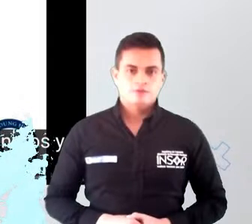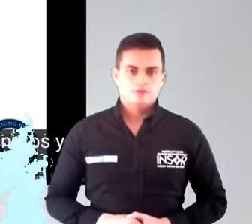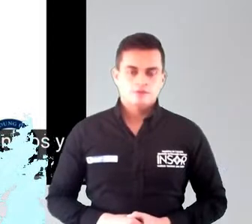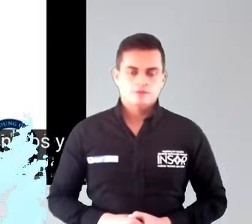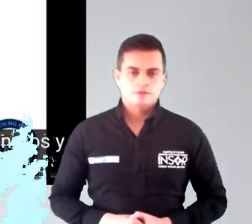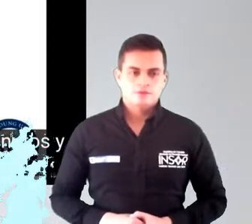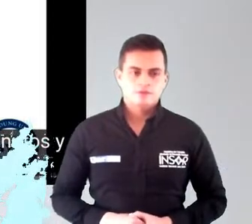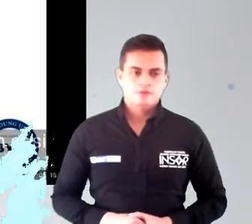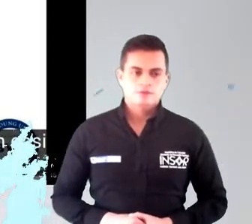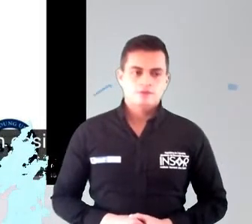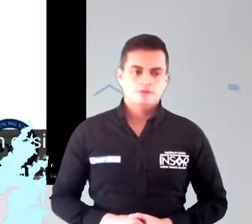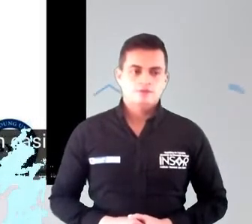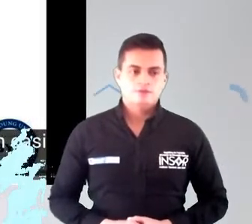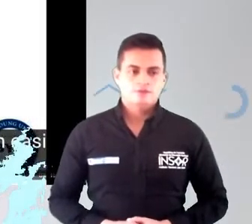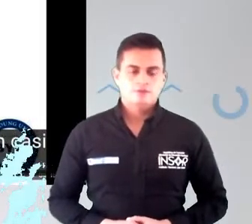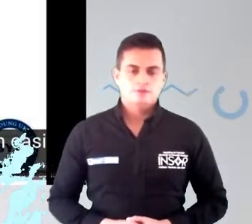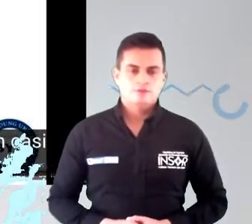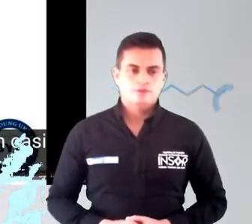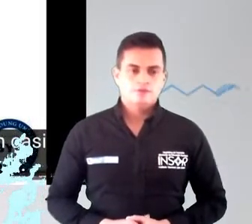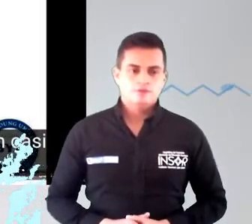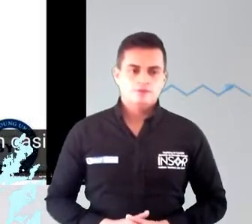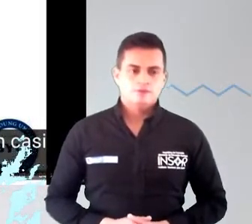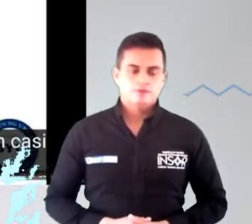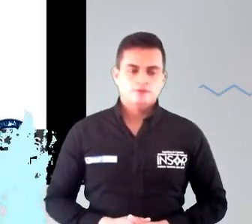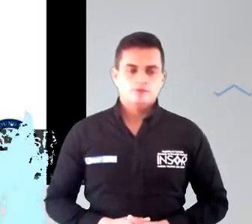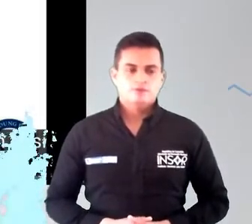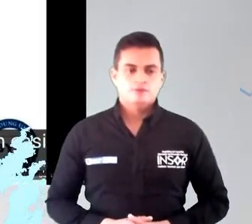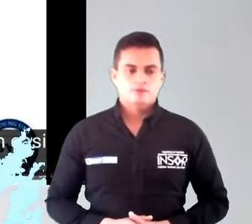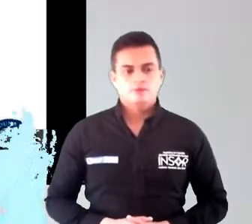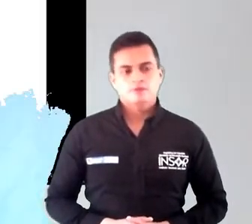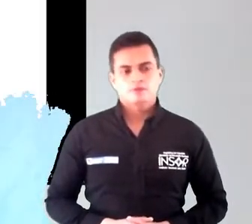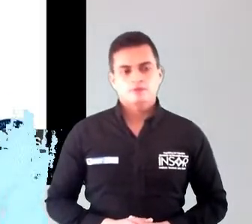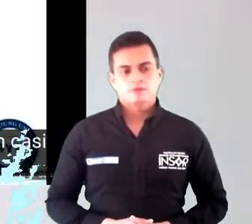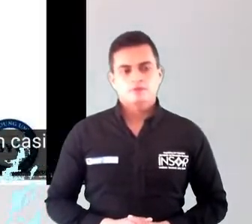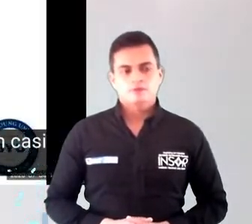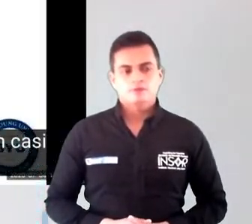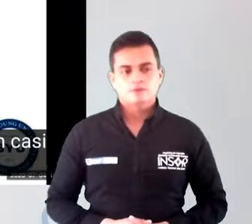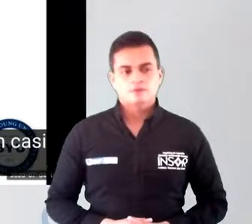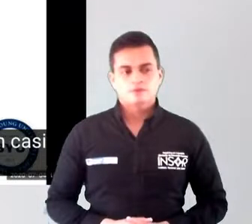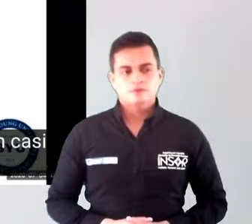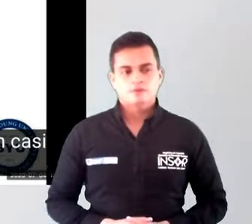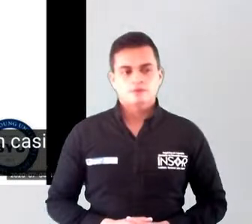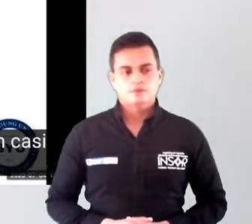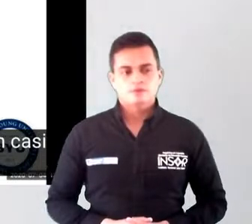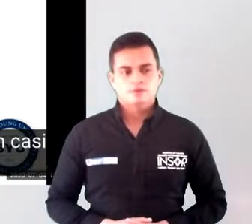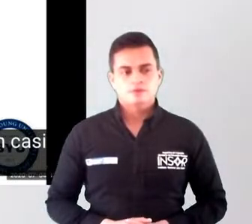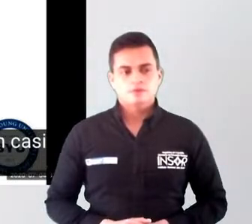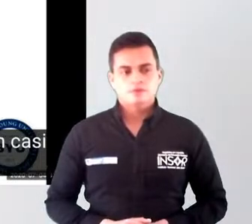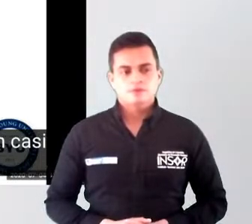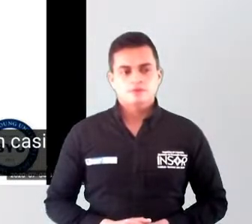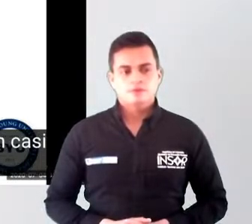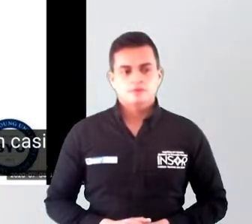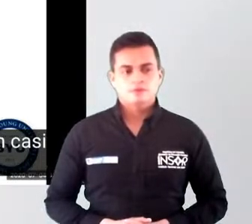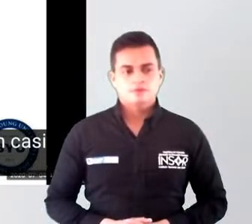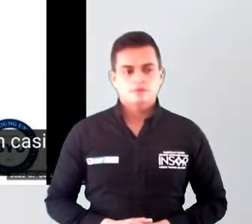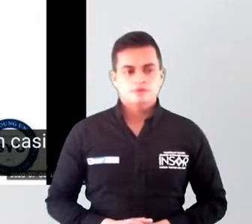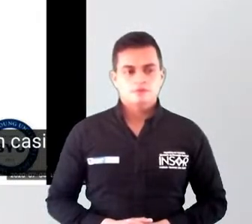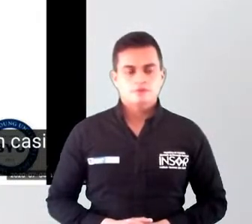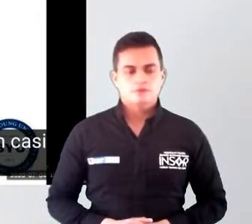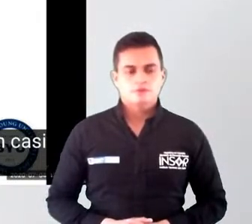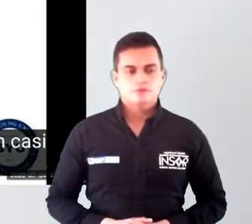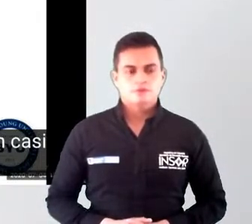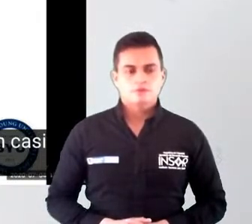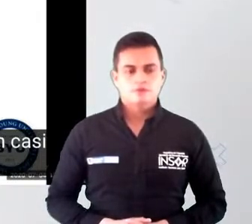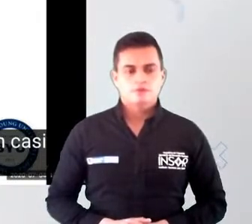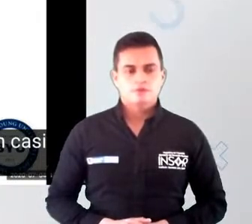a 3 minutos, de 3 a 6 minutos, de 6 a 9 minutos y así sucesivamente. Es importante ver aquí que cuando los